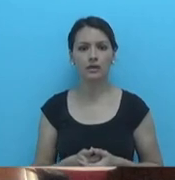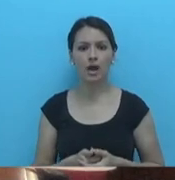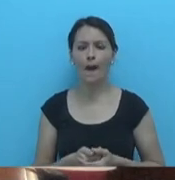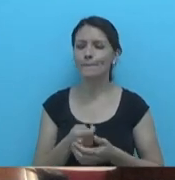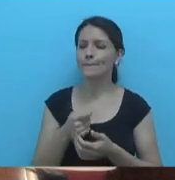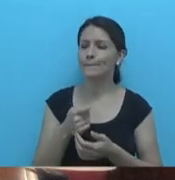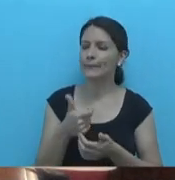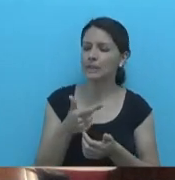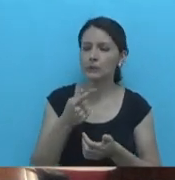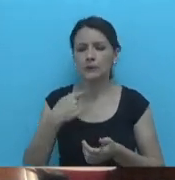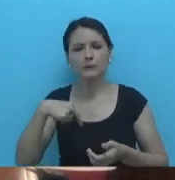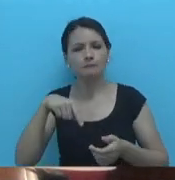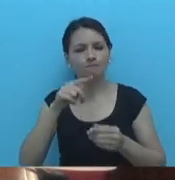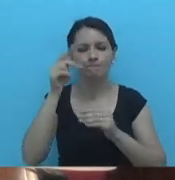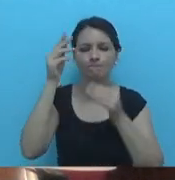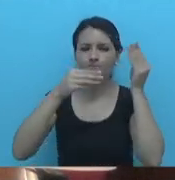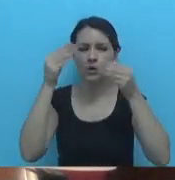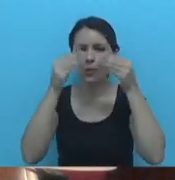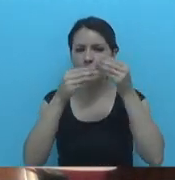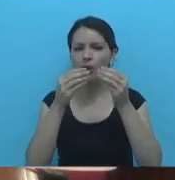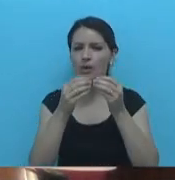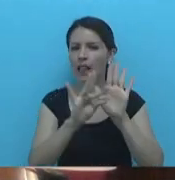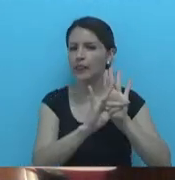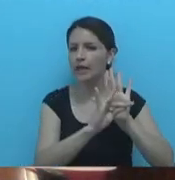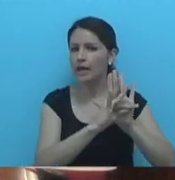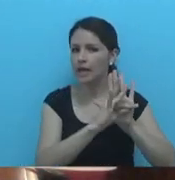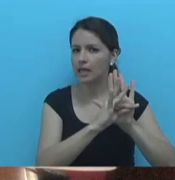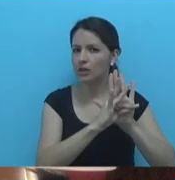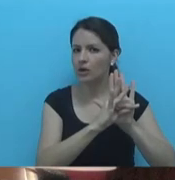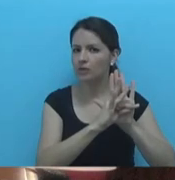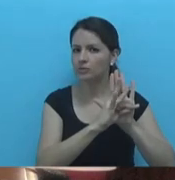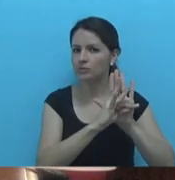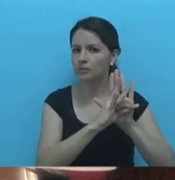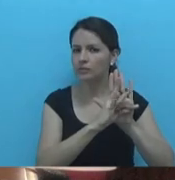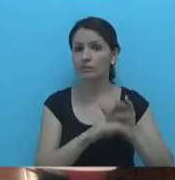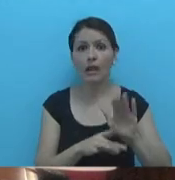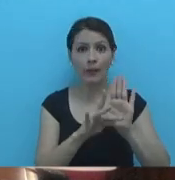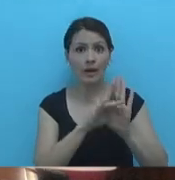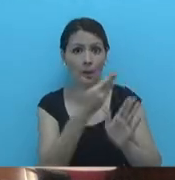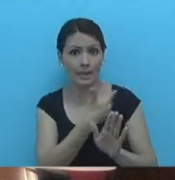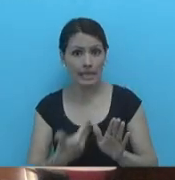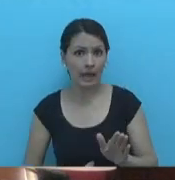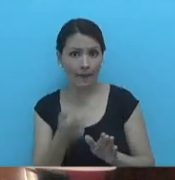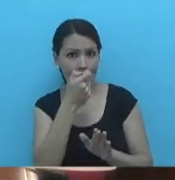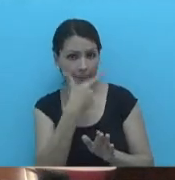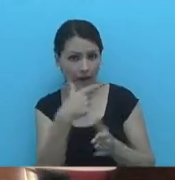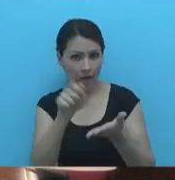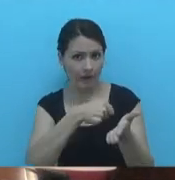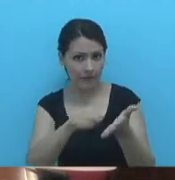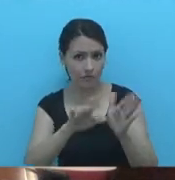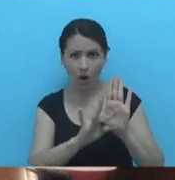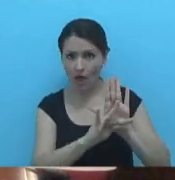de preocupación de esta Cámara por el decreto que tiene a la firma, tenemos entendido, el presidente de la Nación, y que se